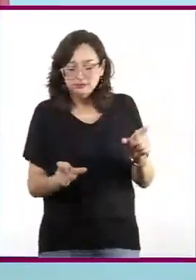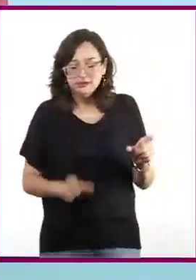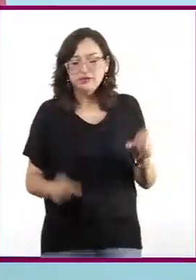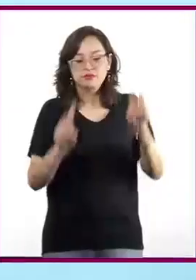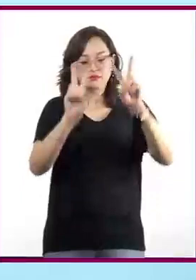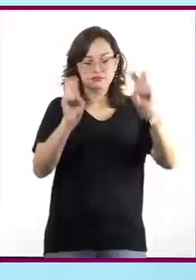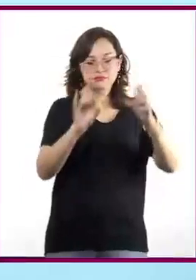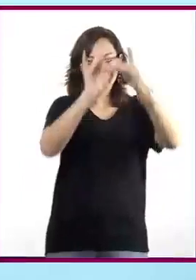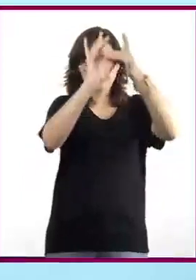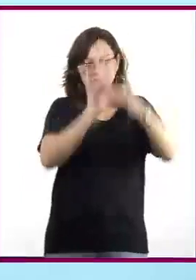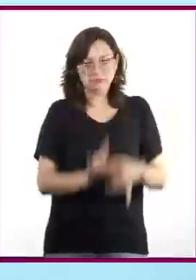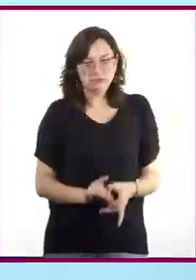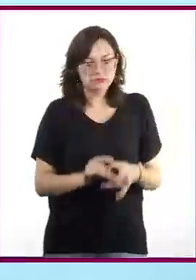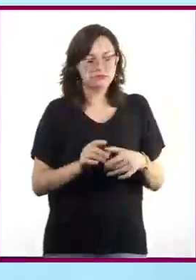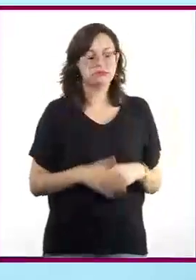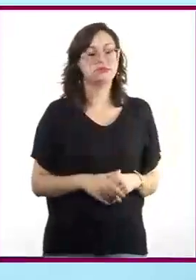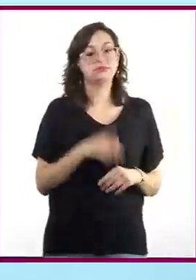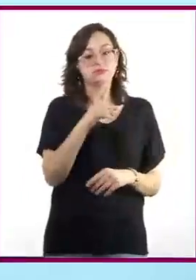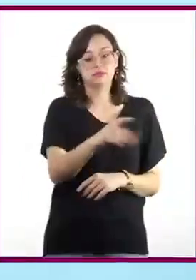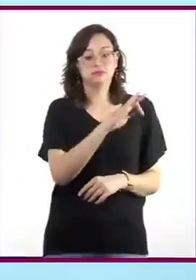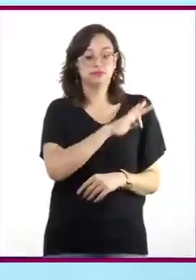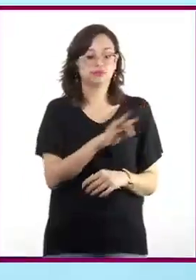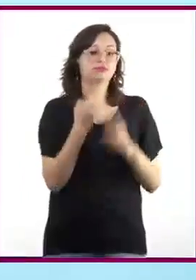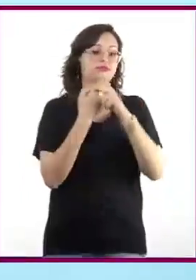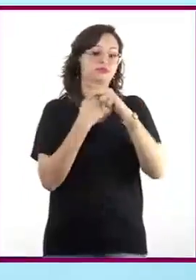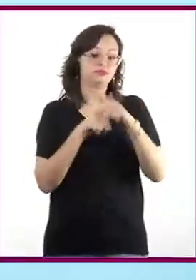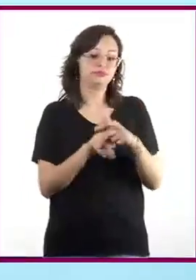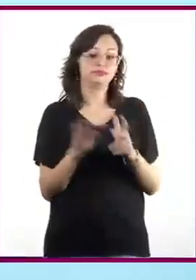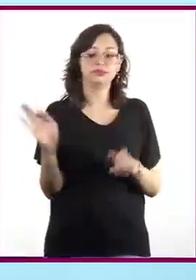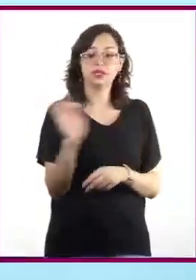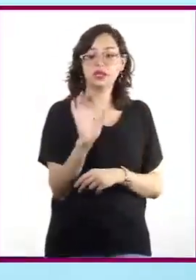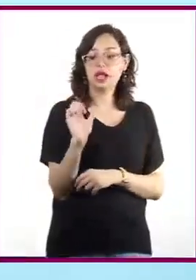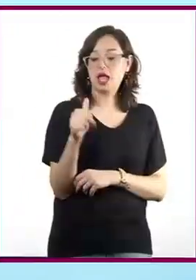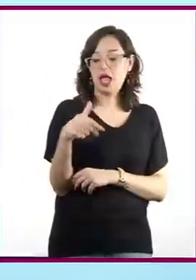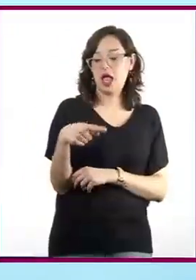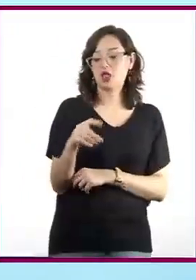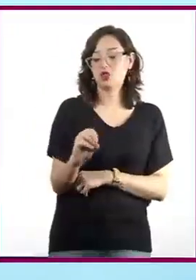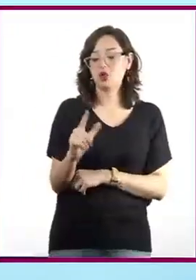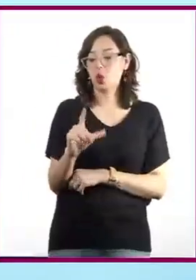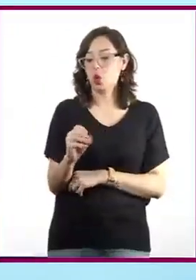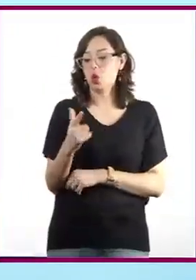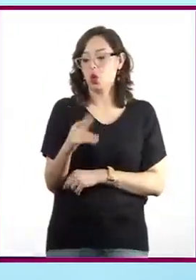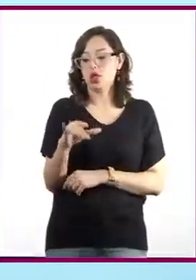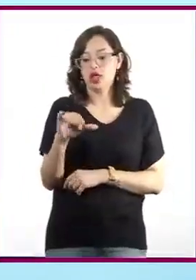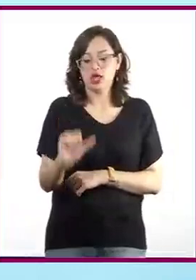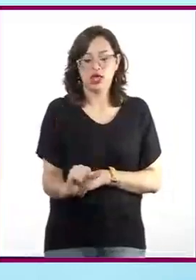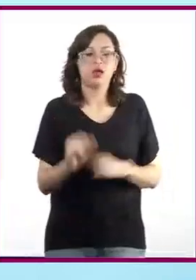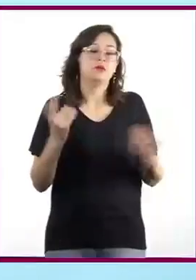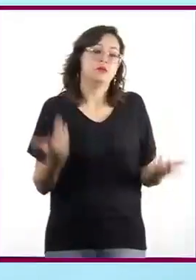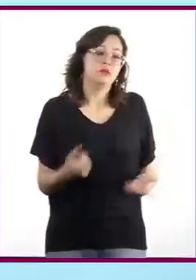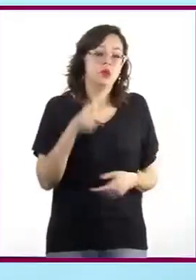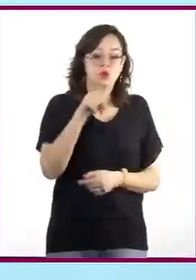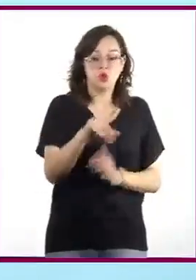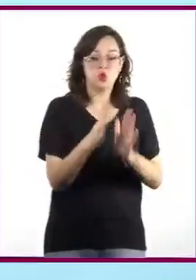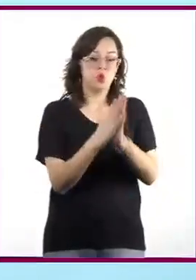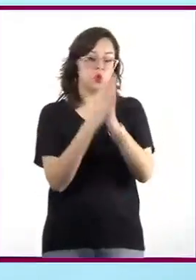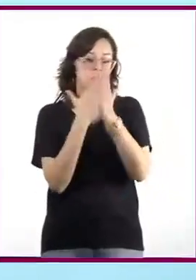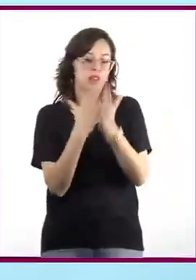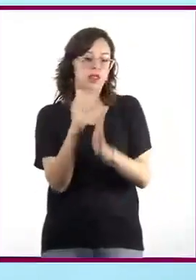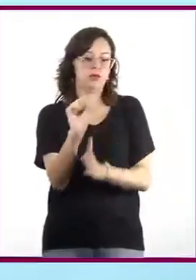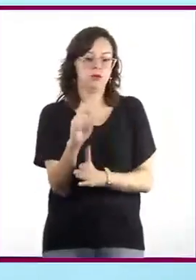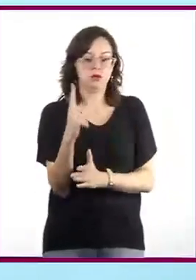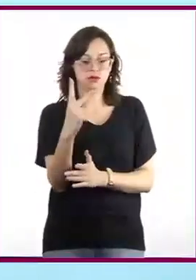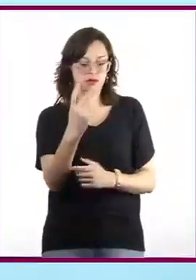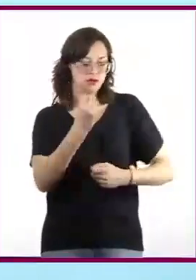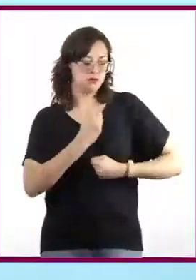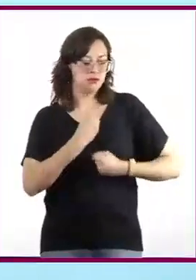se refiere. Pueden empezar con alguna antología de poesía, con los poemas que vengan en su libro de texto